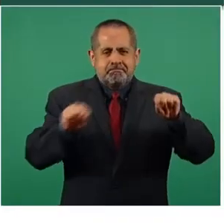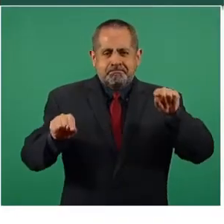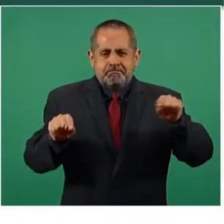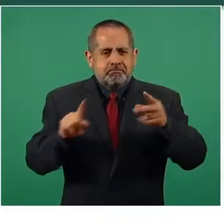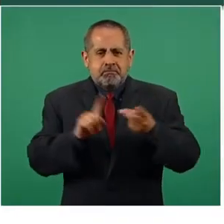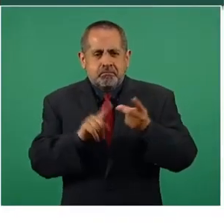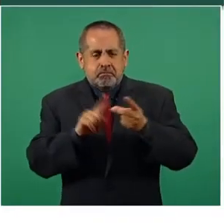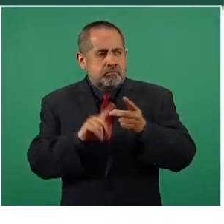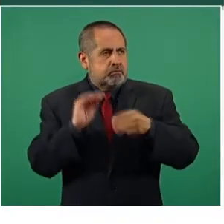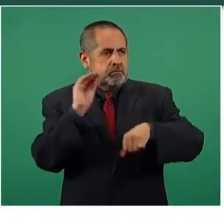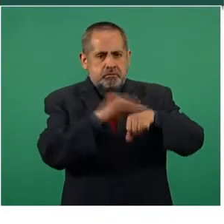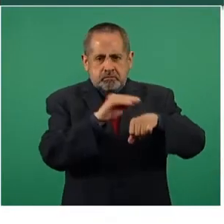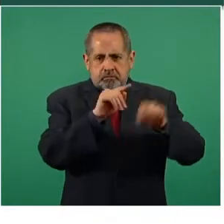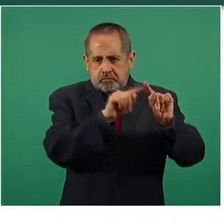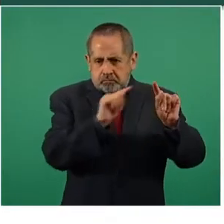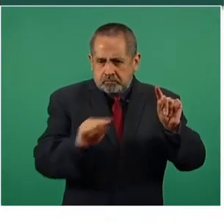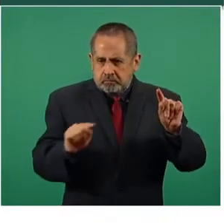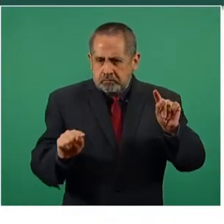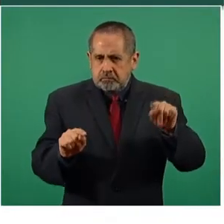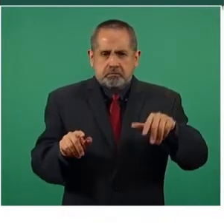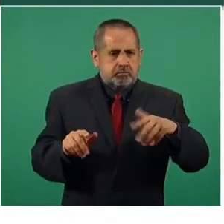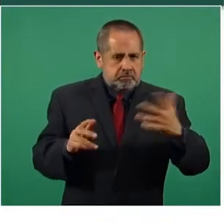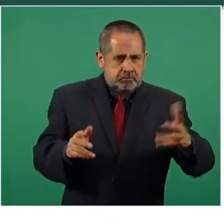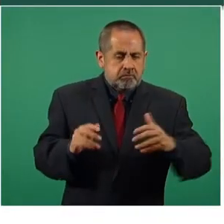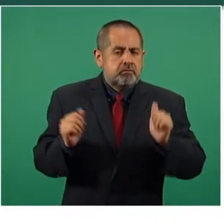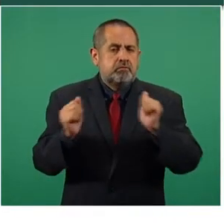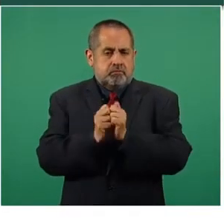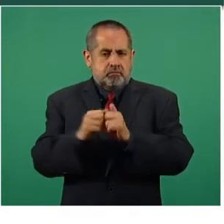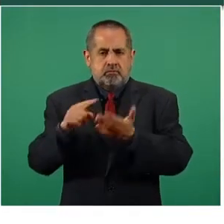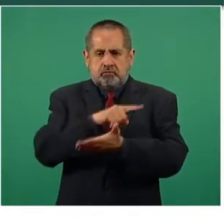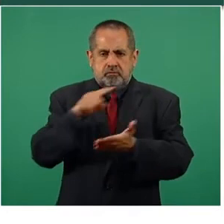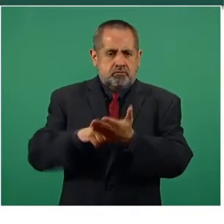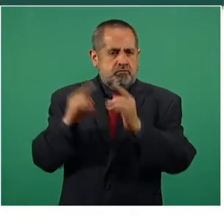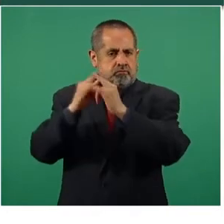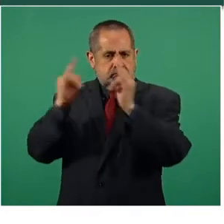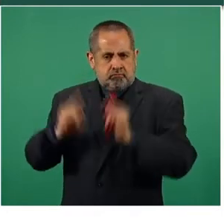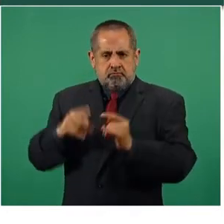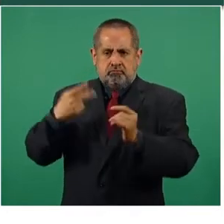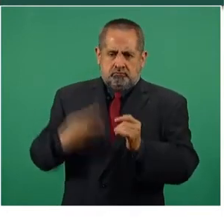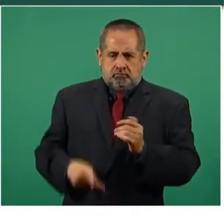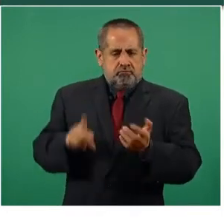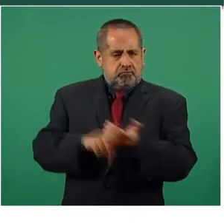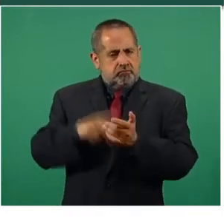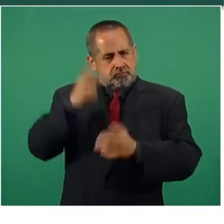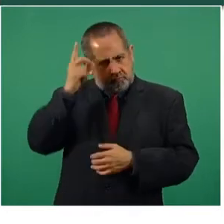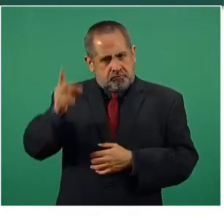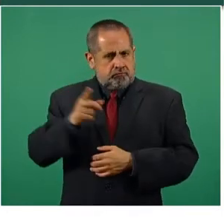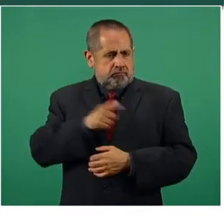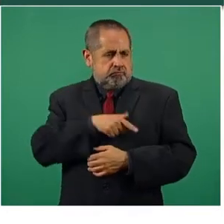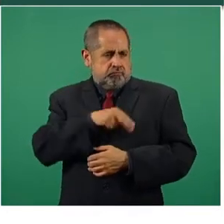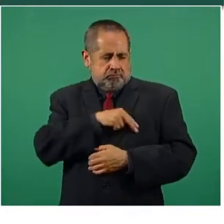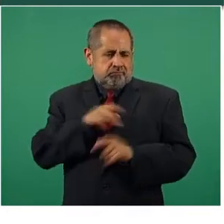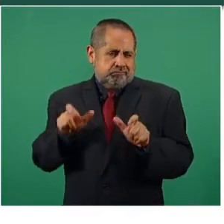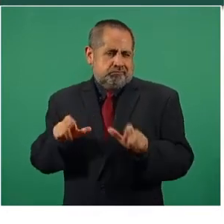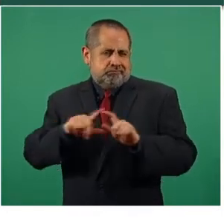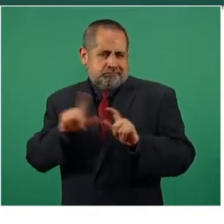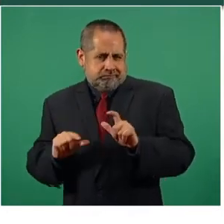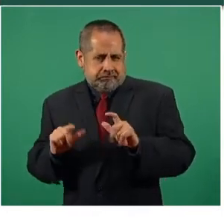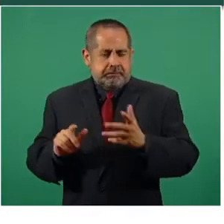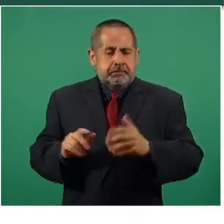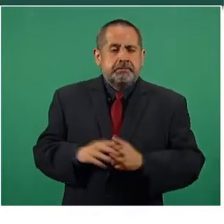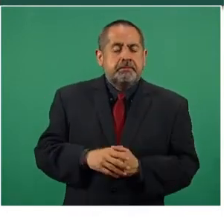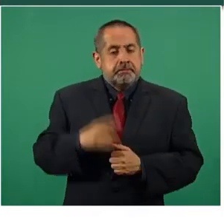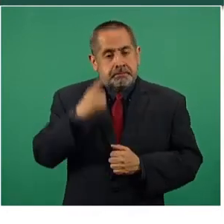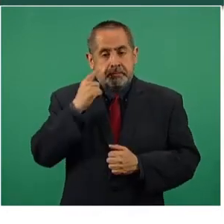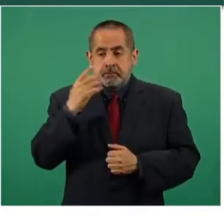hacer mediante instalaciones propias de la Guardia Nacional. Como hemos venido mencionando, en el